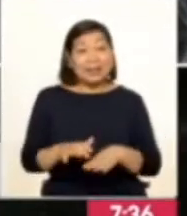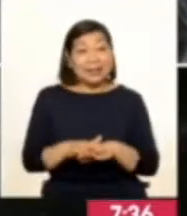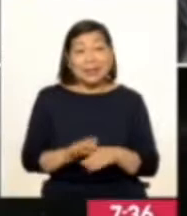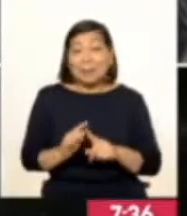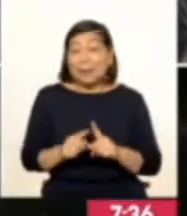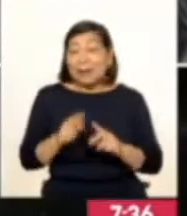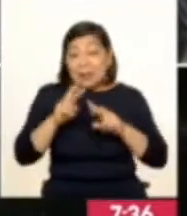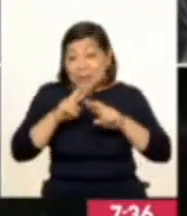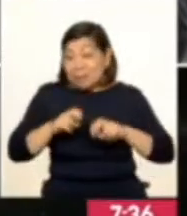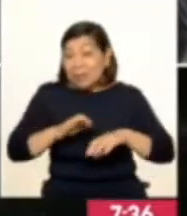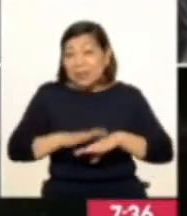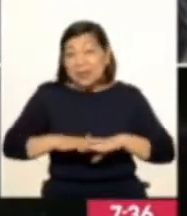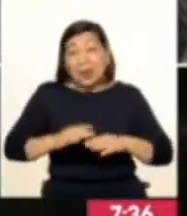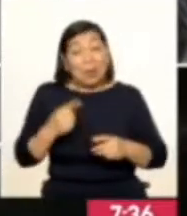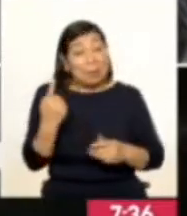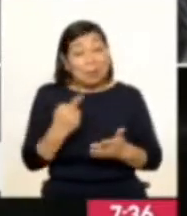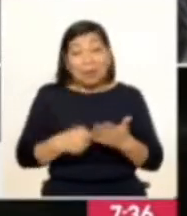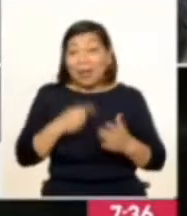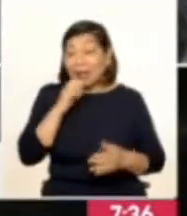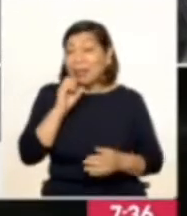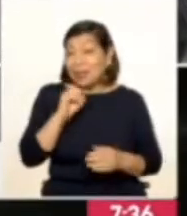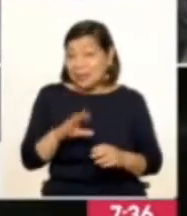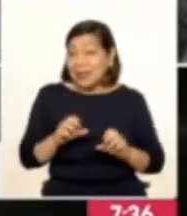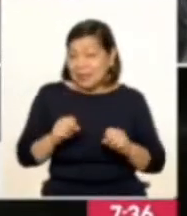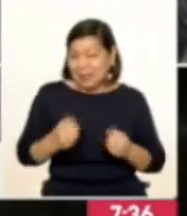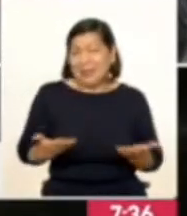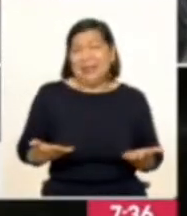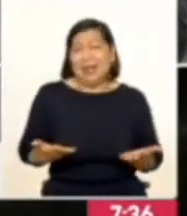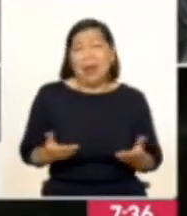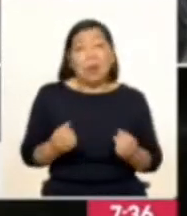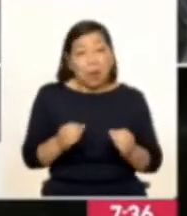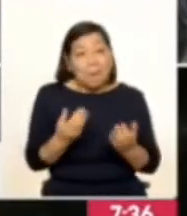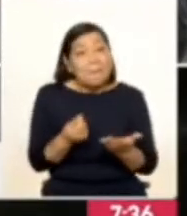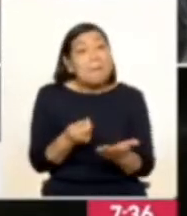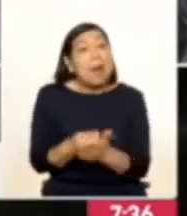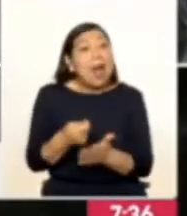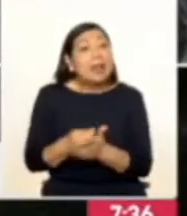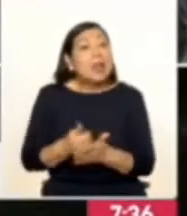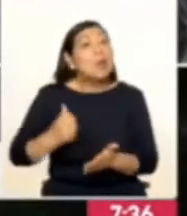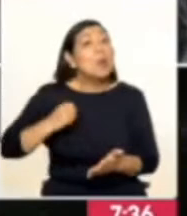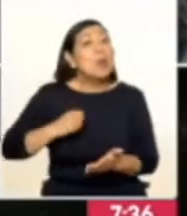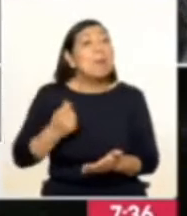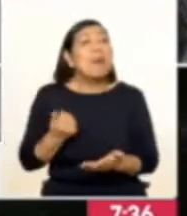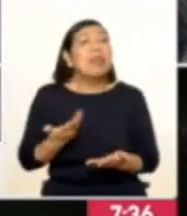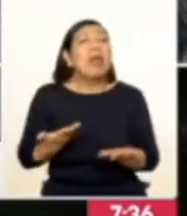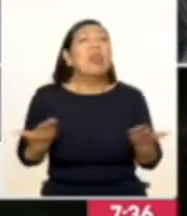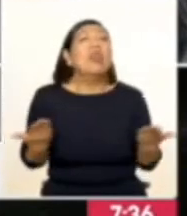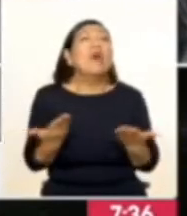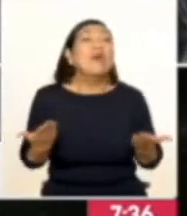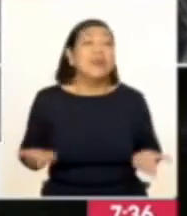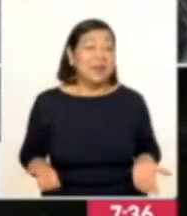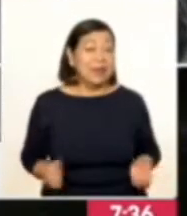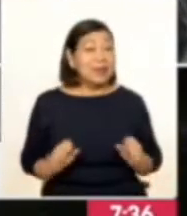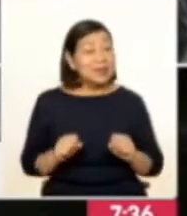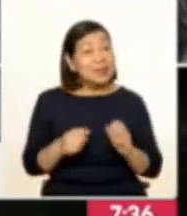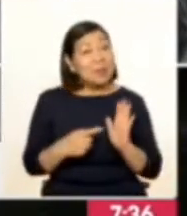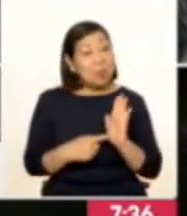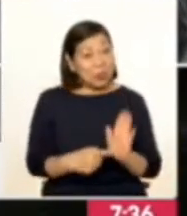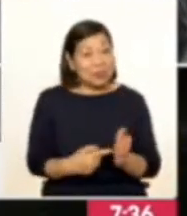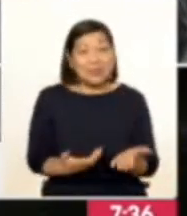Nicolás Las investigaciones no porque lo primero que hay que definir es que si si se ha hecho con recurso público no este y si es así evidentemente